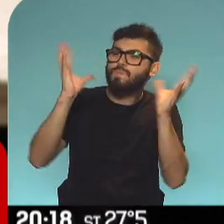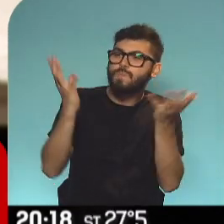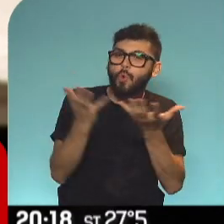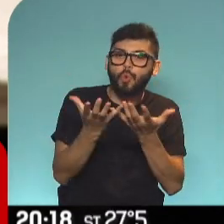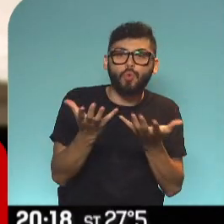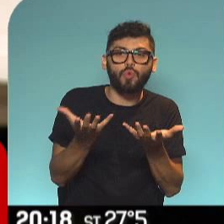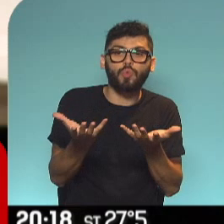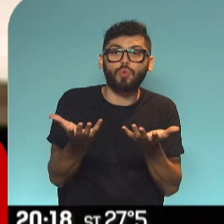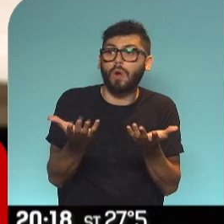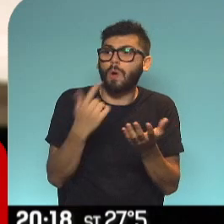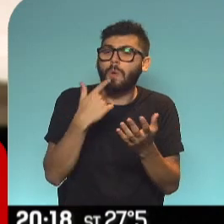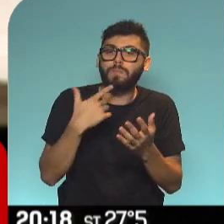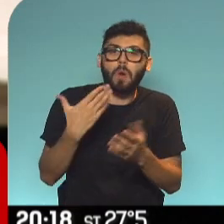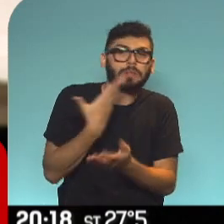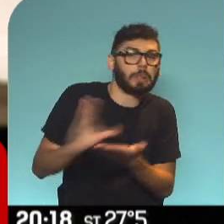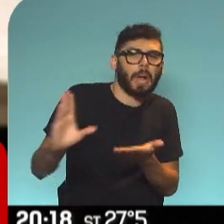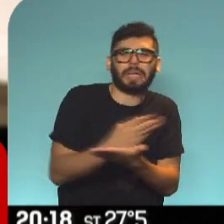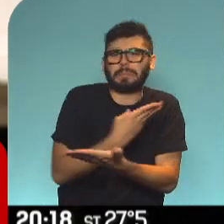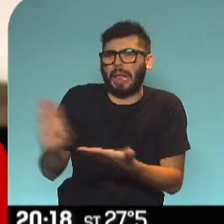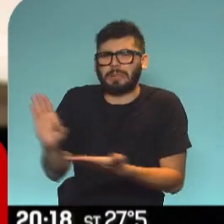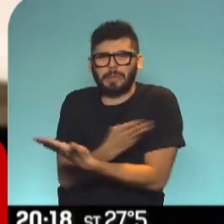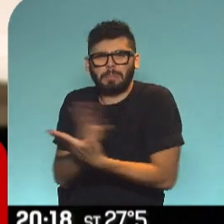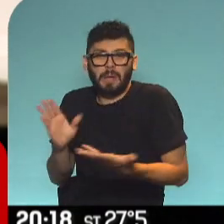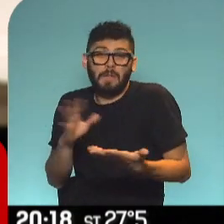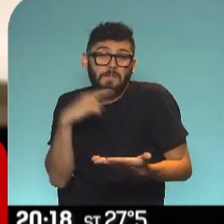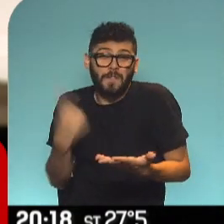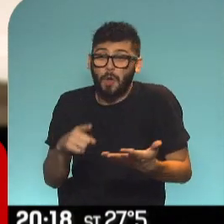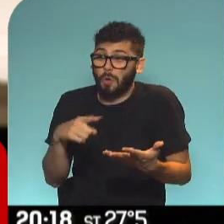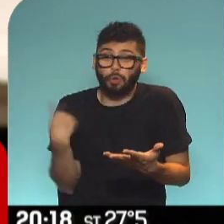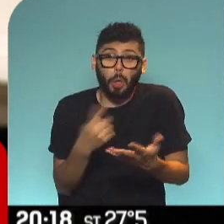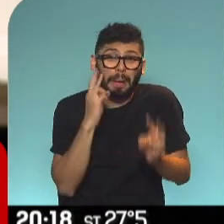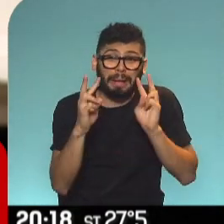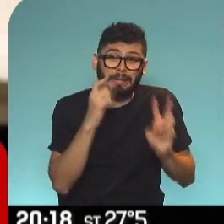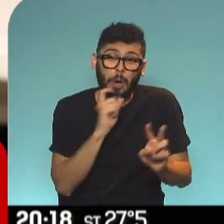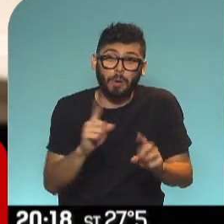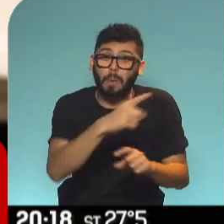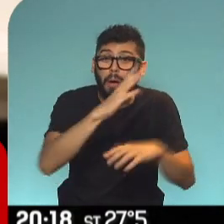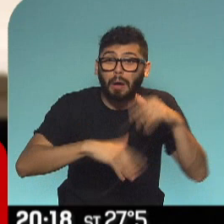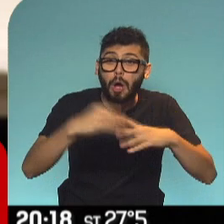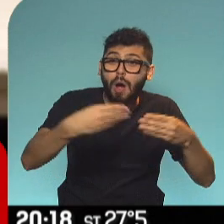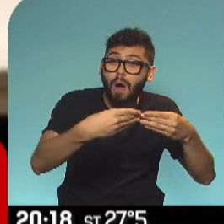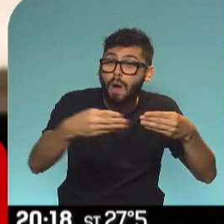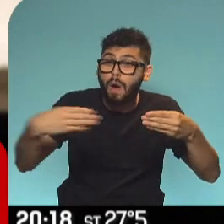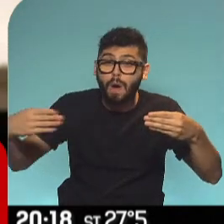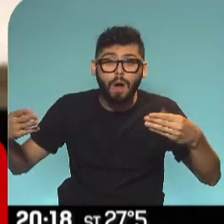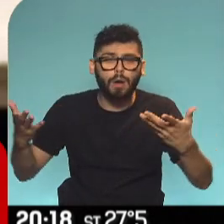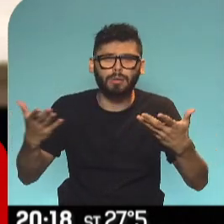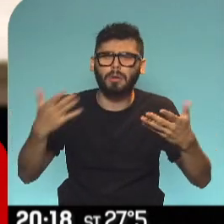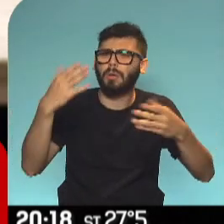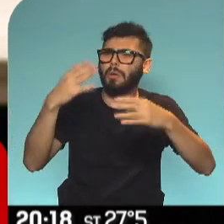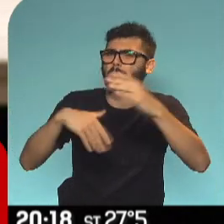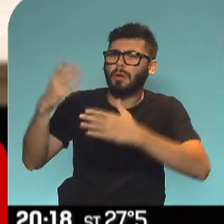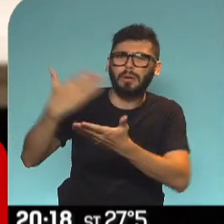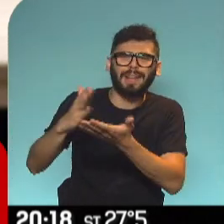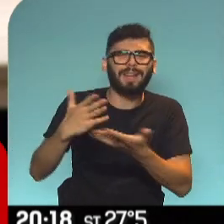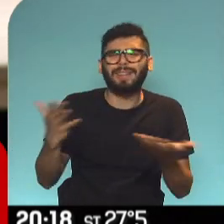muros, se cae ese mundo horrible que no nos gustó a ninguno de nosotros, que iban a poner muros en un lado, muros en el